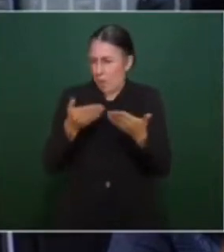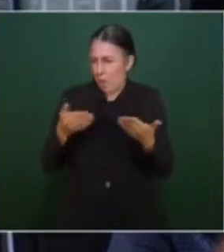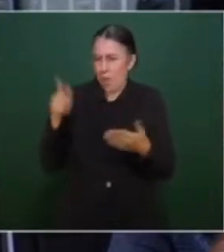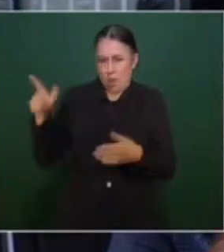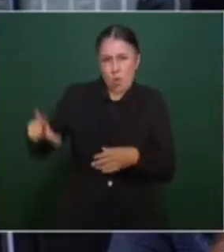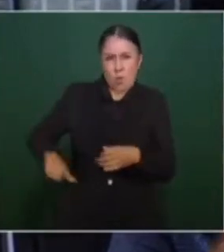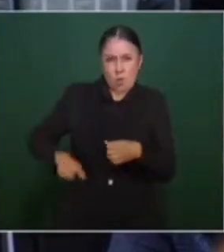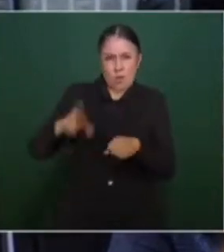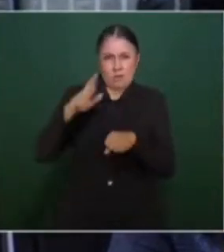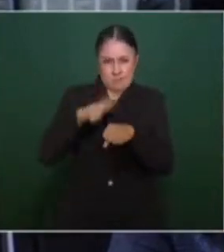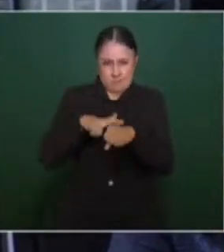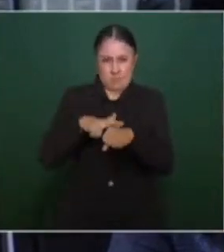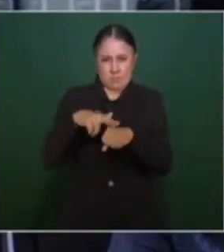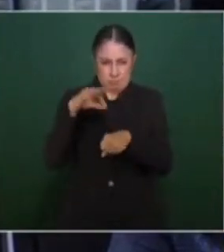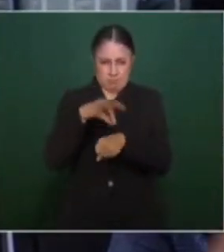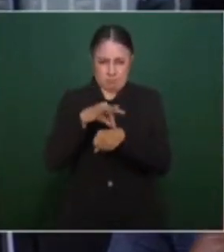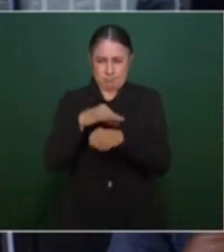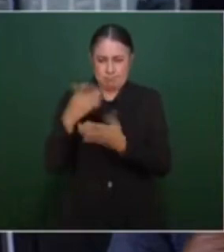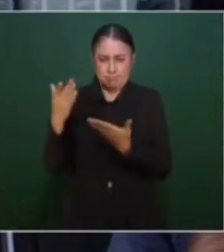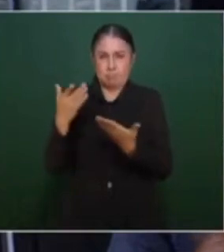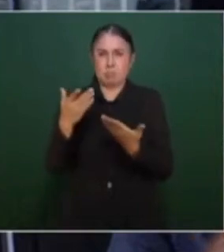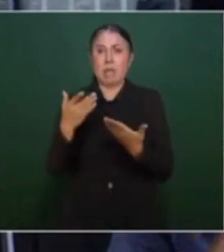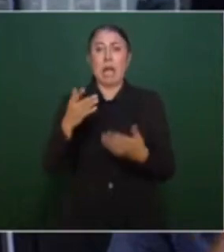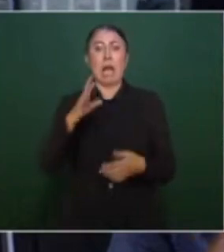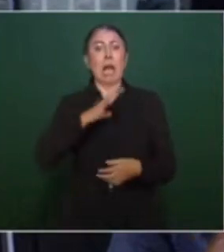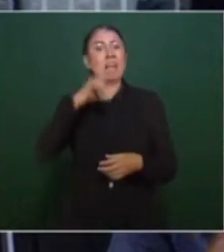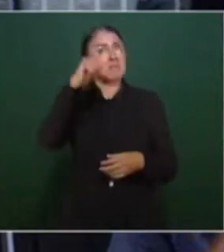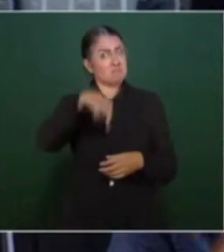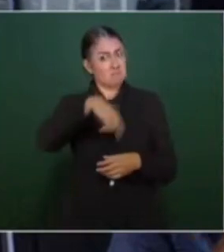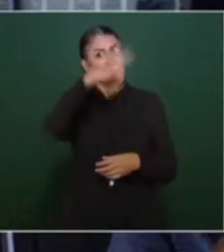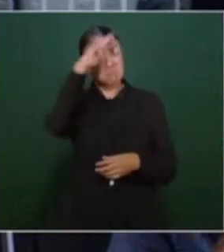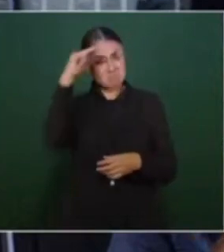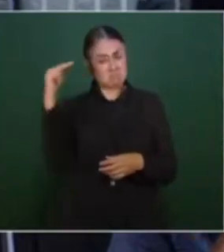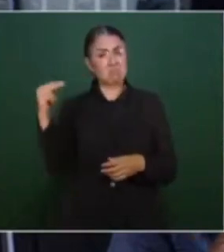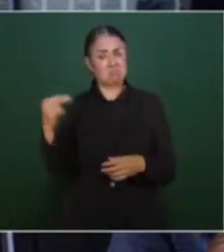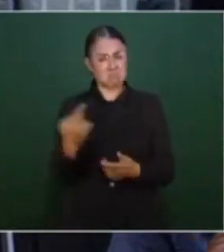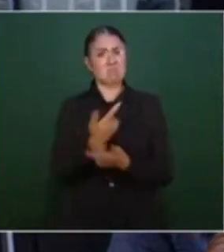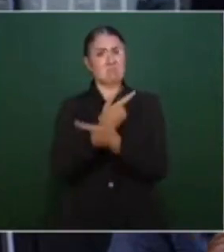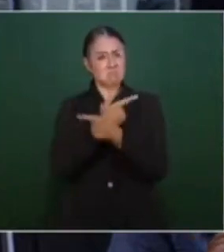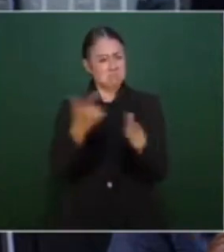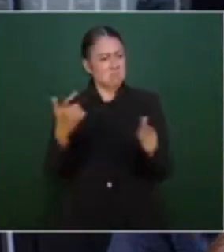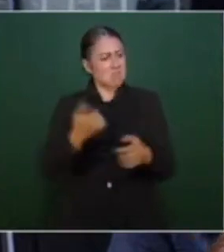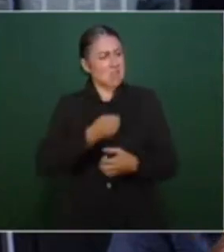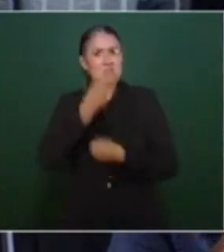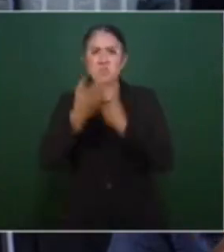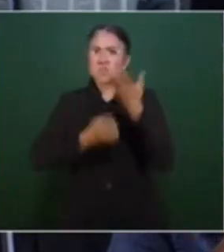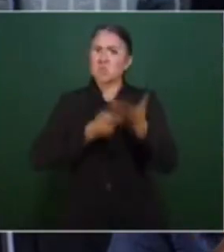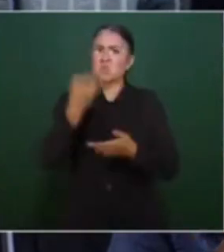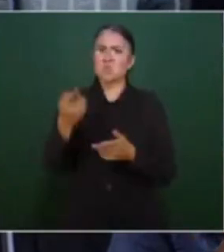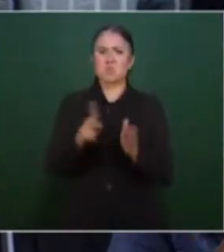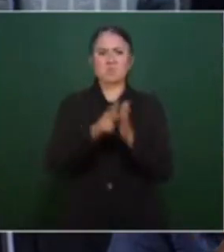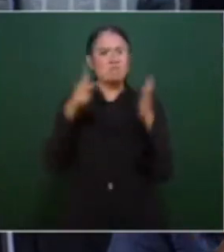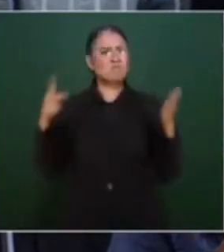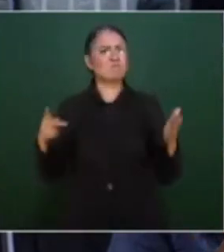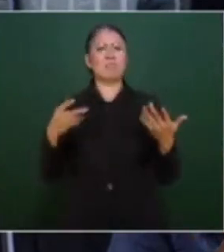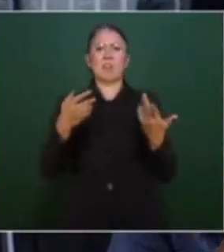esta administración, aquí en Nayarit hay libertad de expresión, hay libertad de